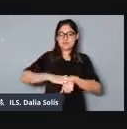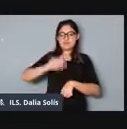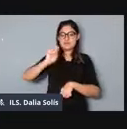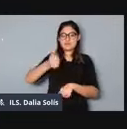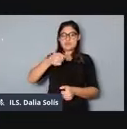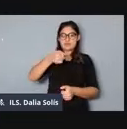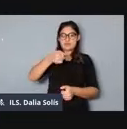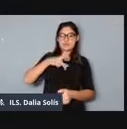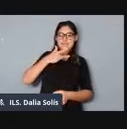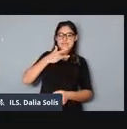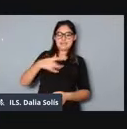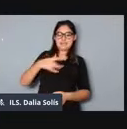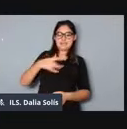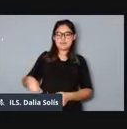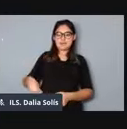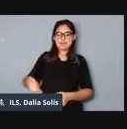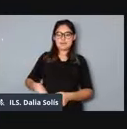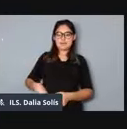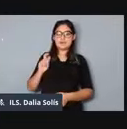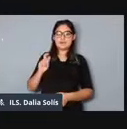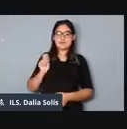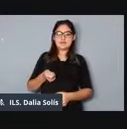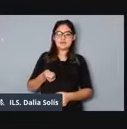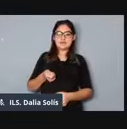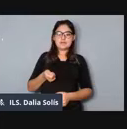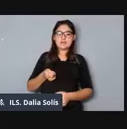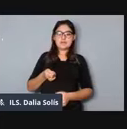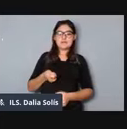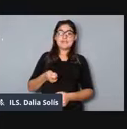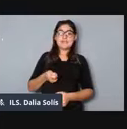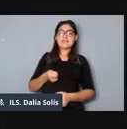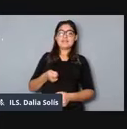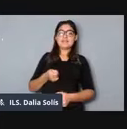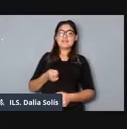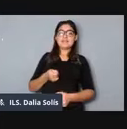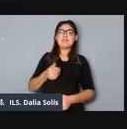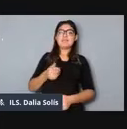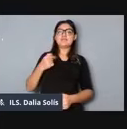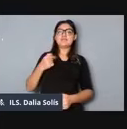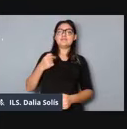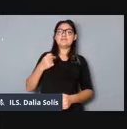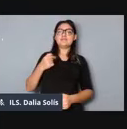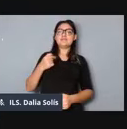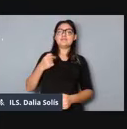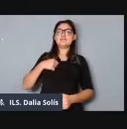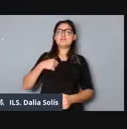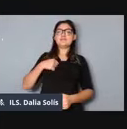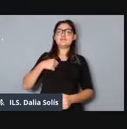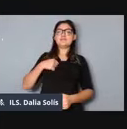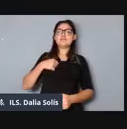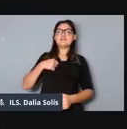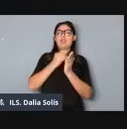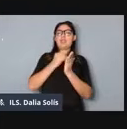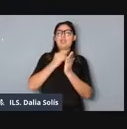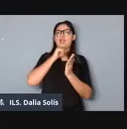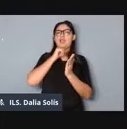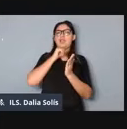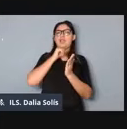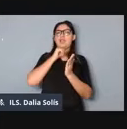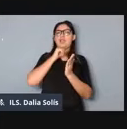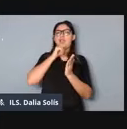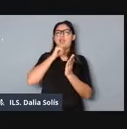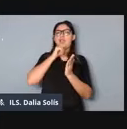hagamos nada. O sea, es un pretexto perfecto, dice que es un pretexto perfecto